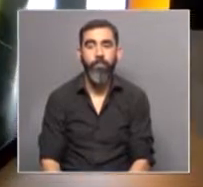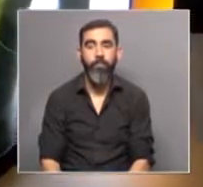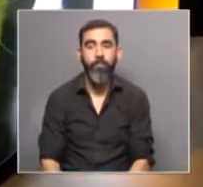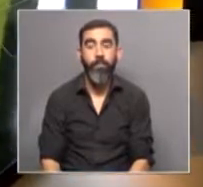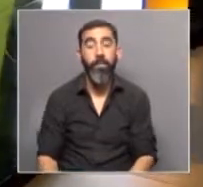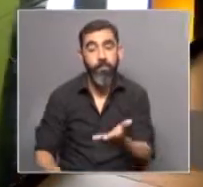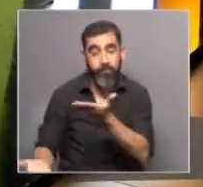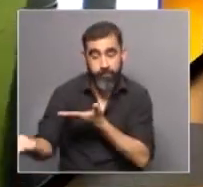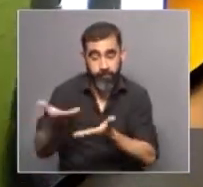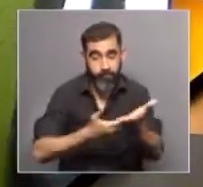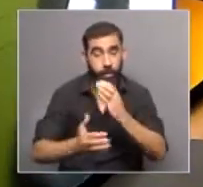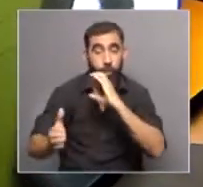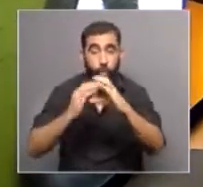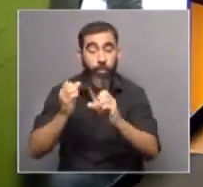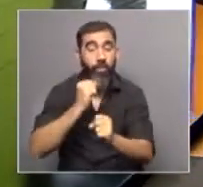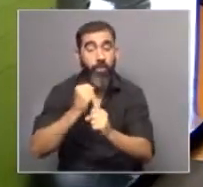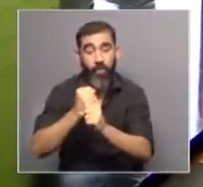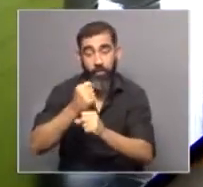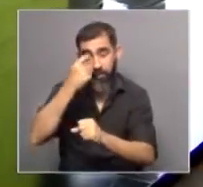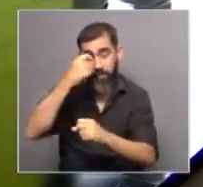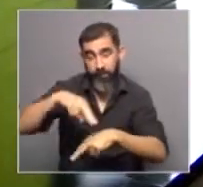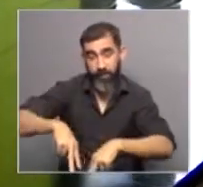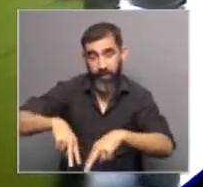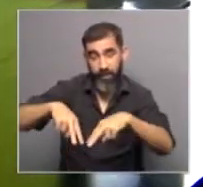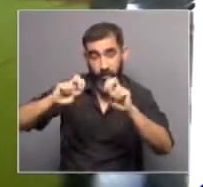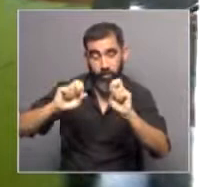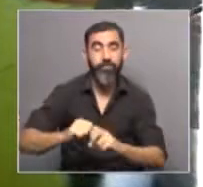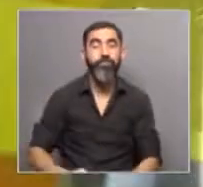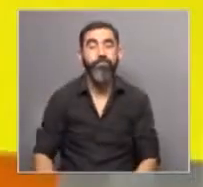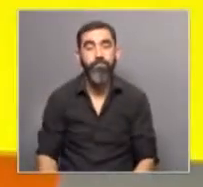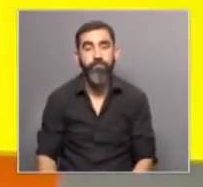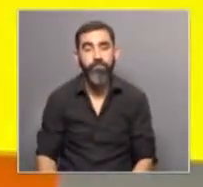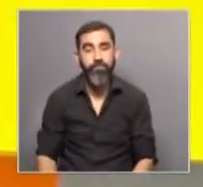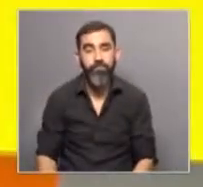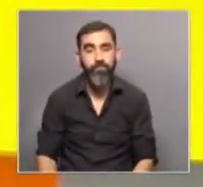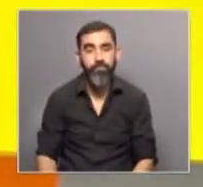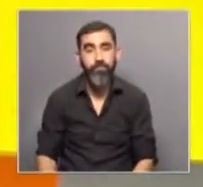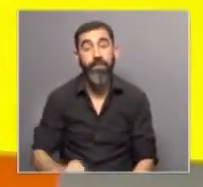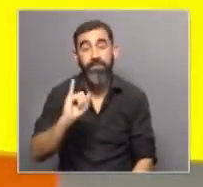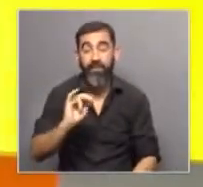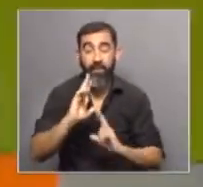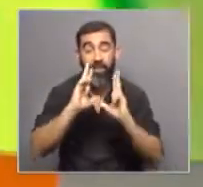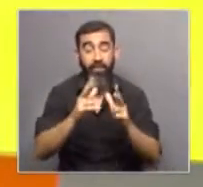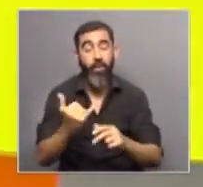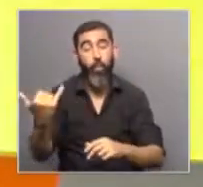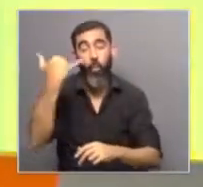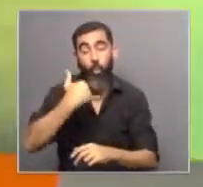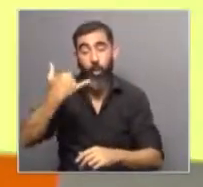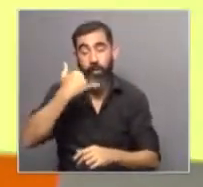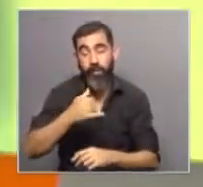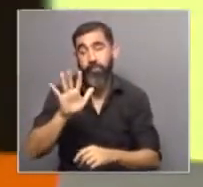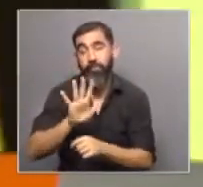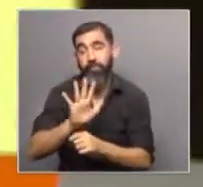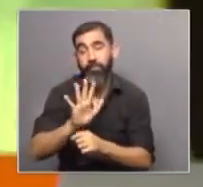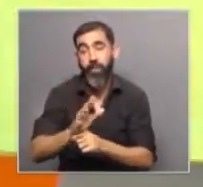Y es la interacción entre la comunicación y el trabajo de los investigadores, ¿no, Alexandra? Exactamente. Bueno, decía ahí Fernanda, nos contaba que bueno, para ella como que se había